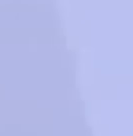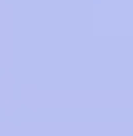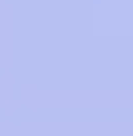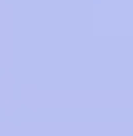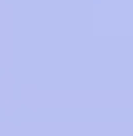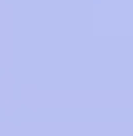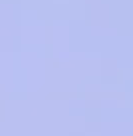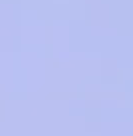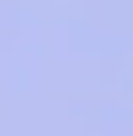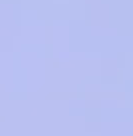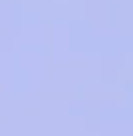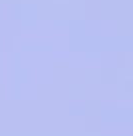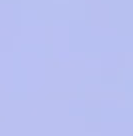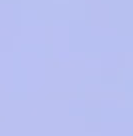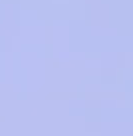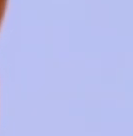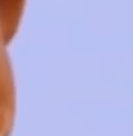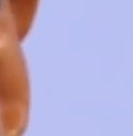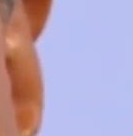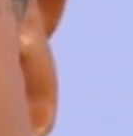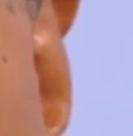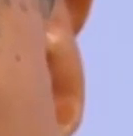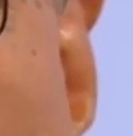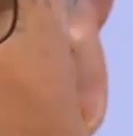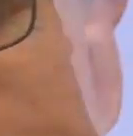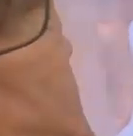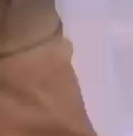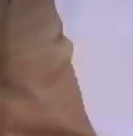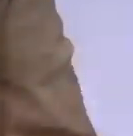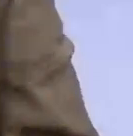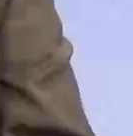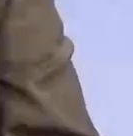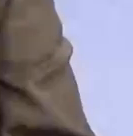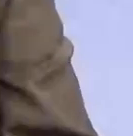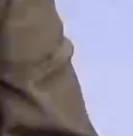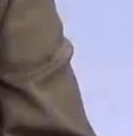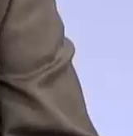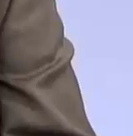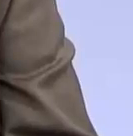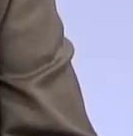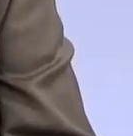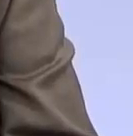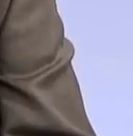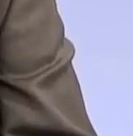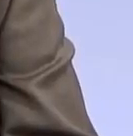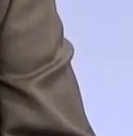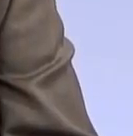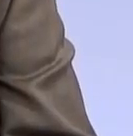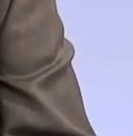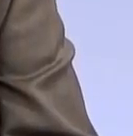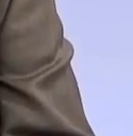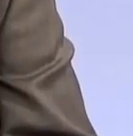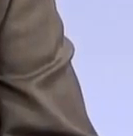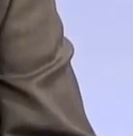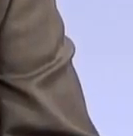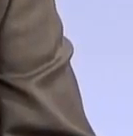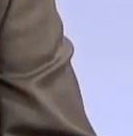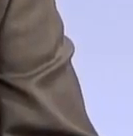habidos. Esta similitud, que acontece siempre por la costumbre de los delincuentes,